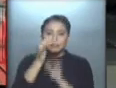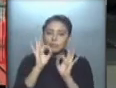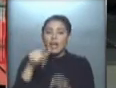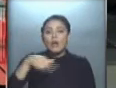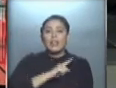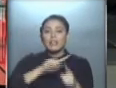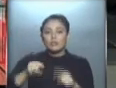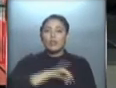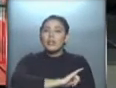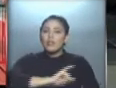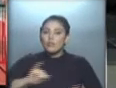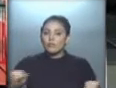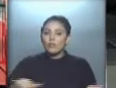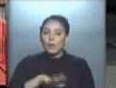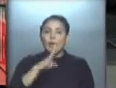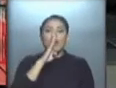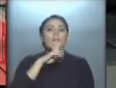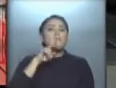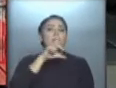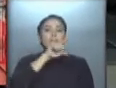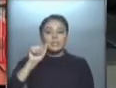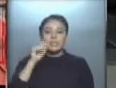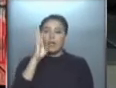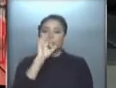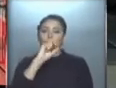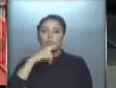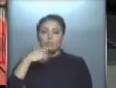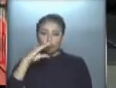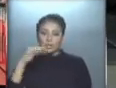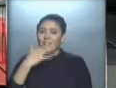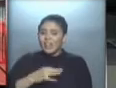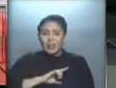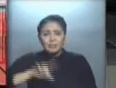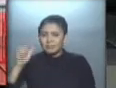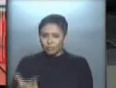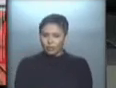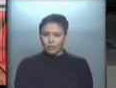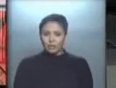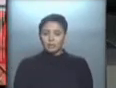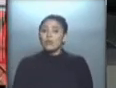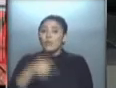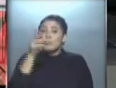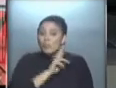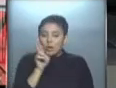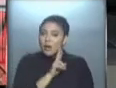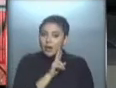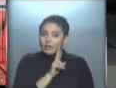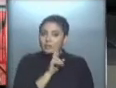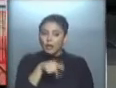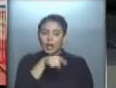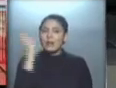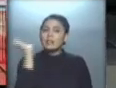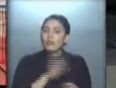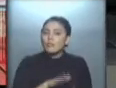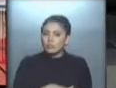nos vamos ahora con la información abi ya voz para hablar de esto que mencionamos en los títulos la verdad que un drama absurdo totalmente una mujer que está acusada